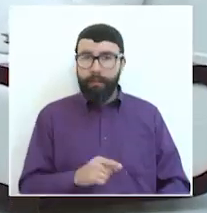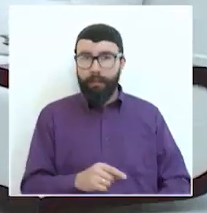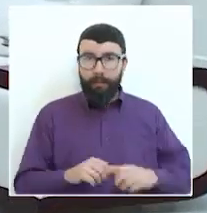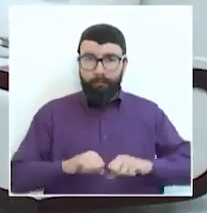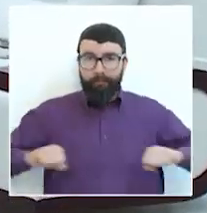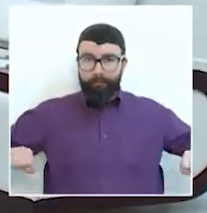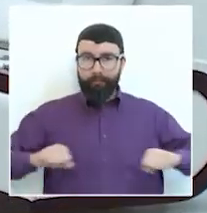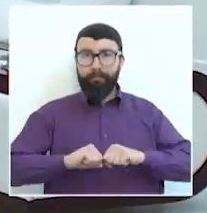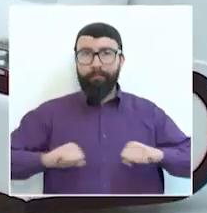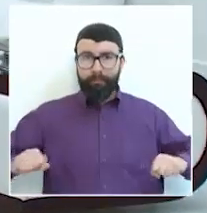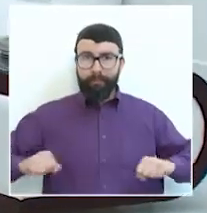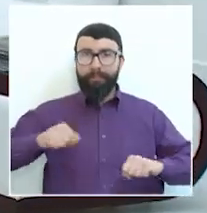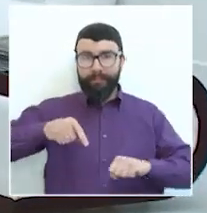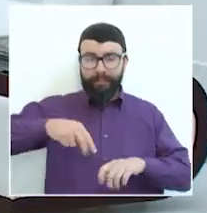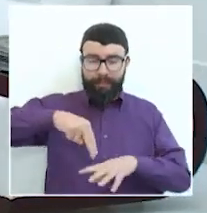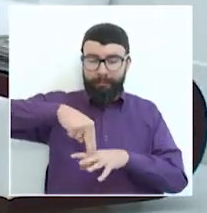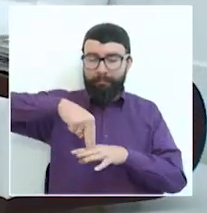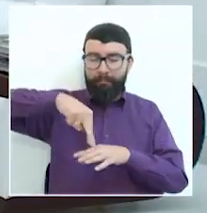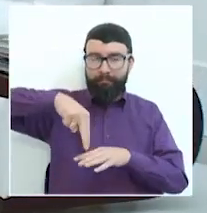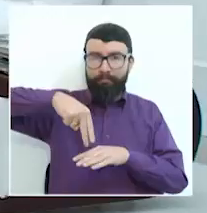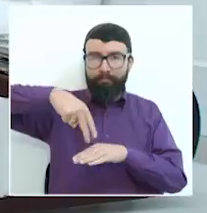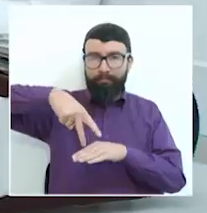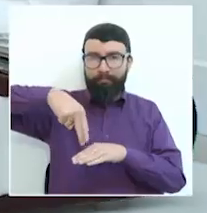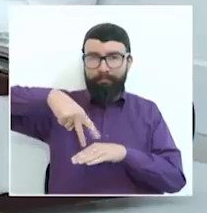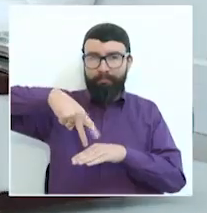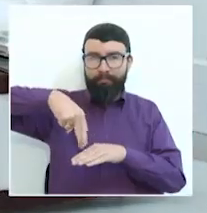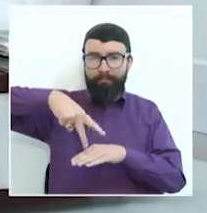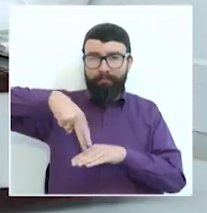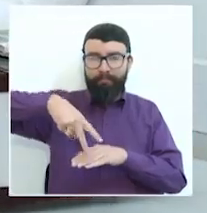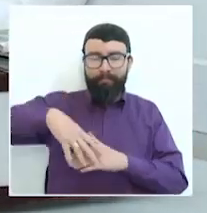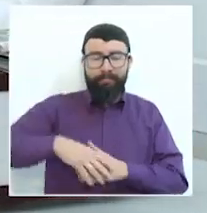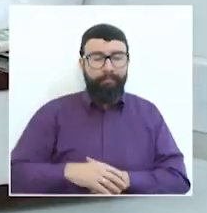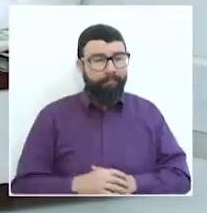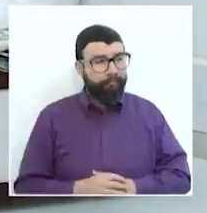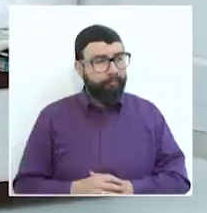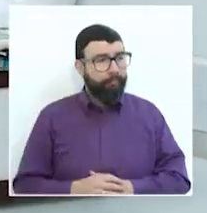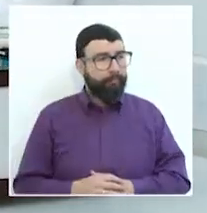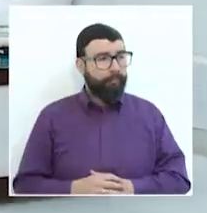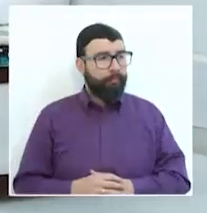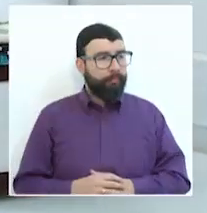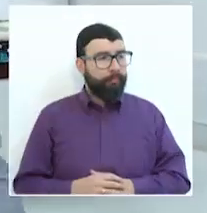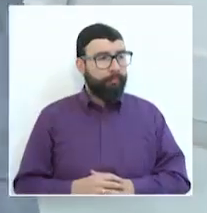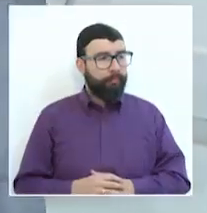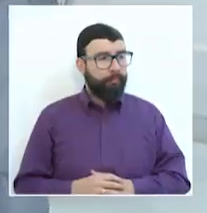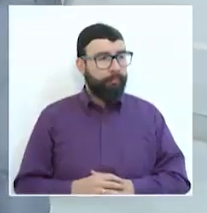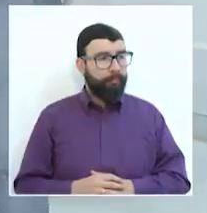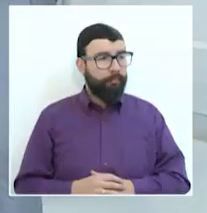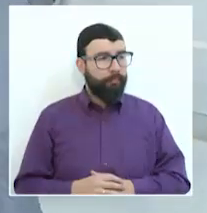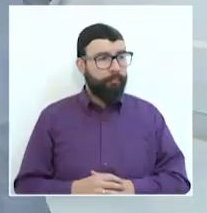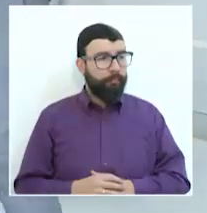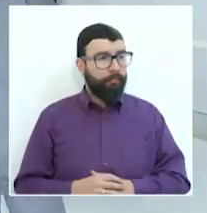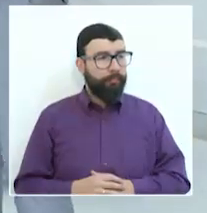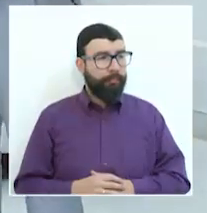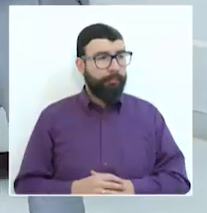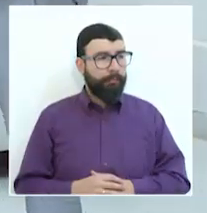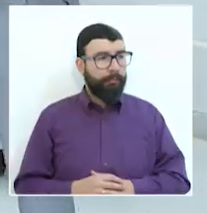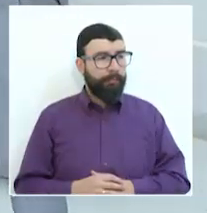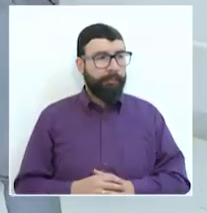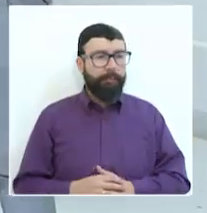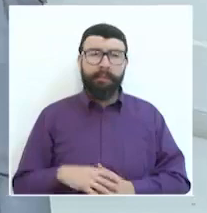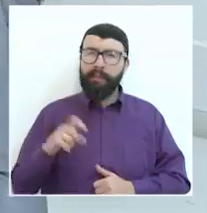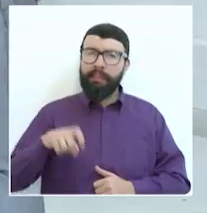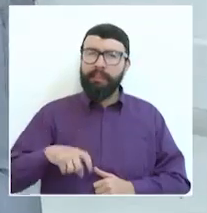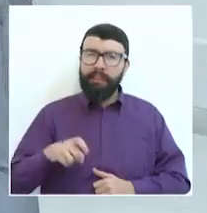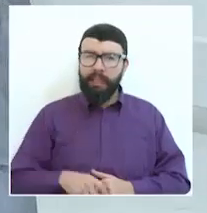aquí, en el tobillo y el otro. Entonces, vamos a hacer lo siguiente, permiso doctor. Como necesitamos fortalecer